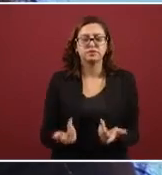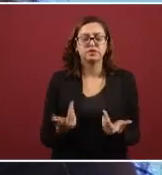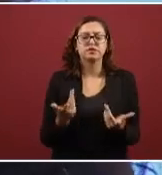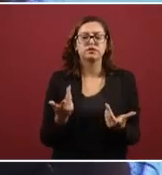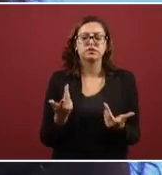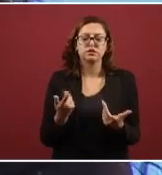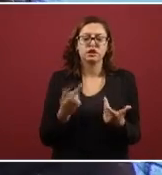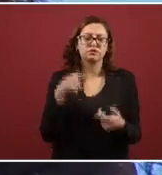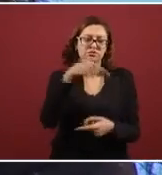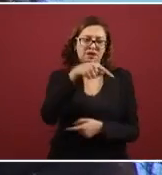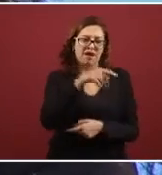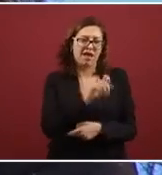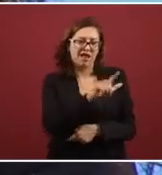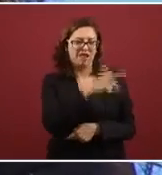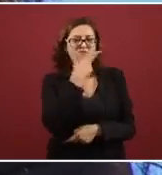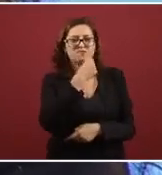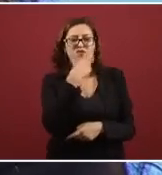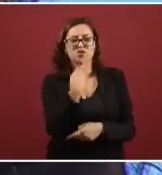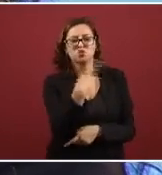trabajaron y su grupo,